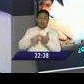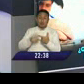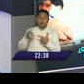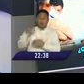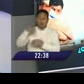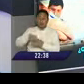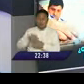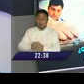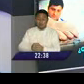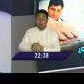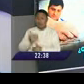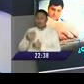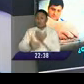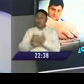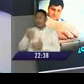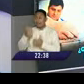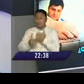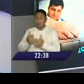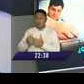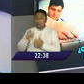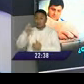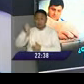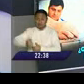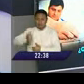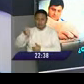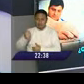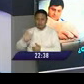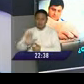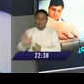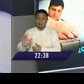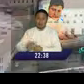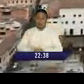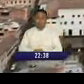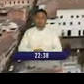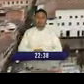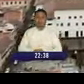atraviese de nuevo una crisis de gobernabilidad.